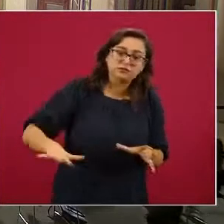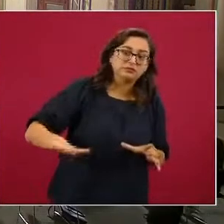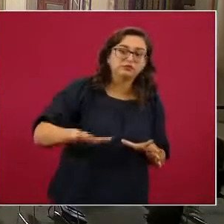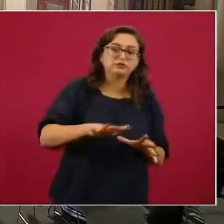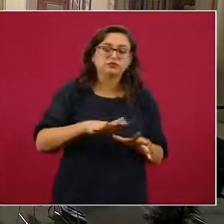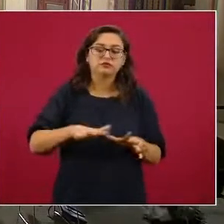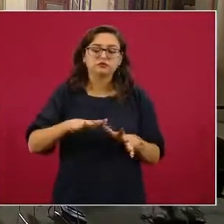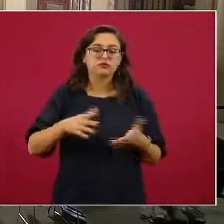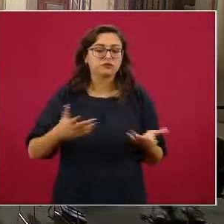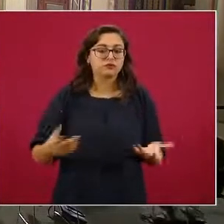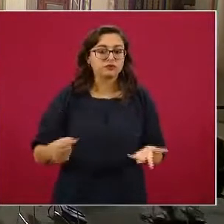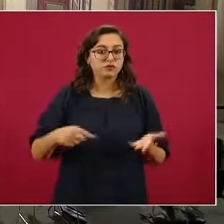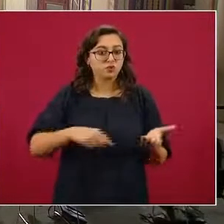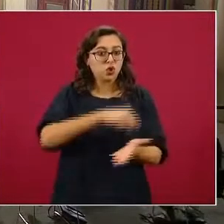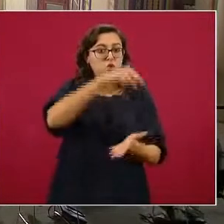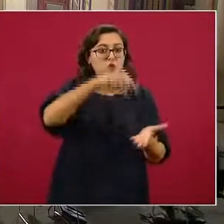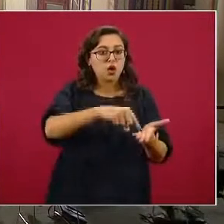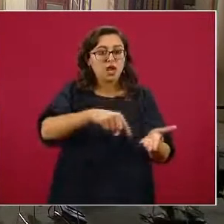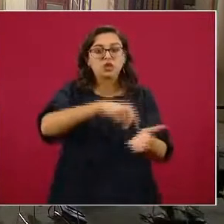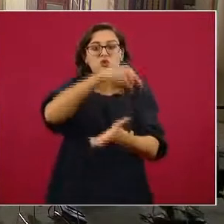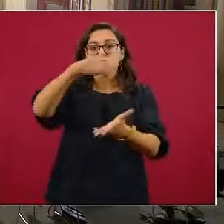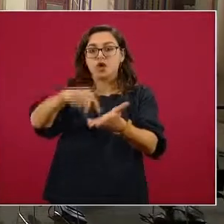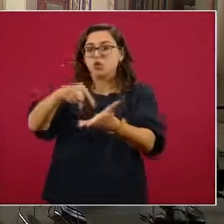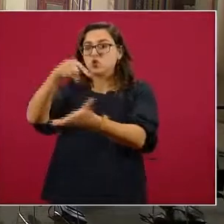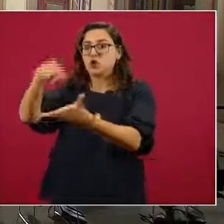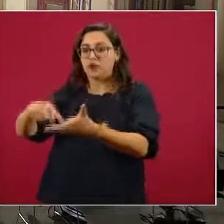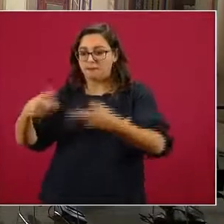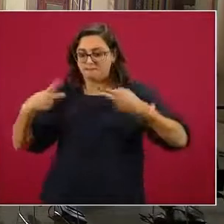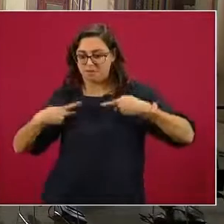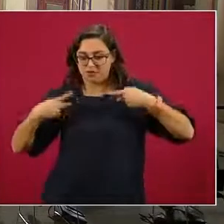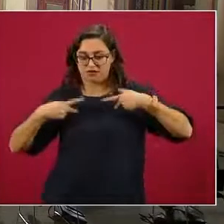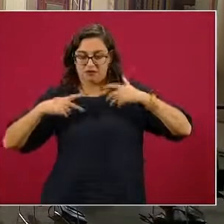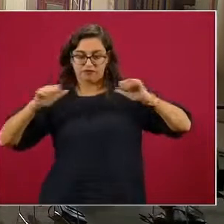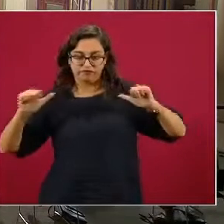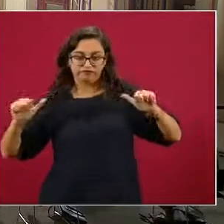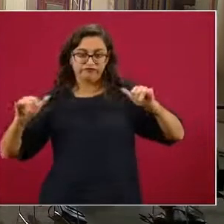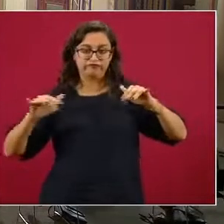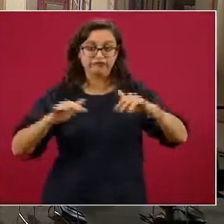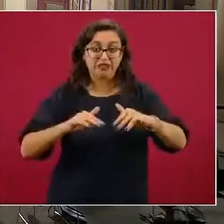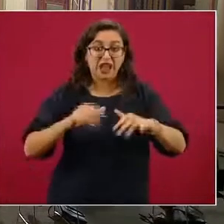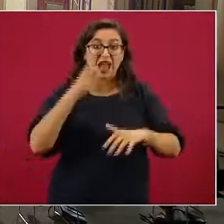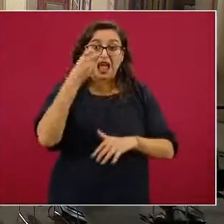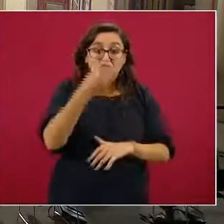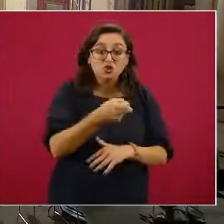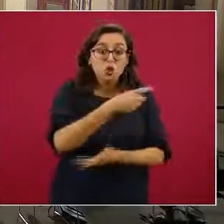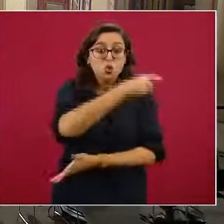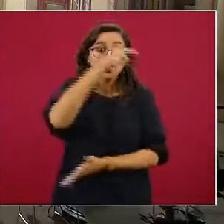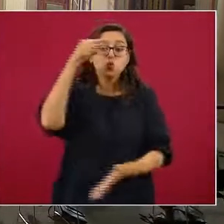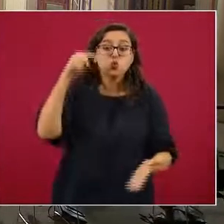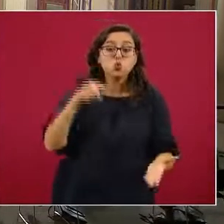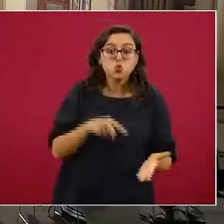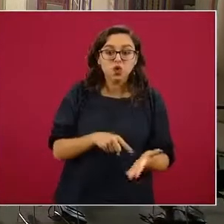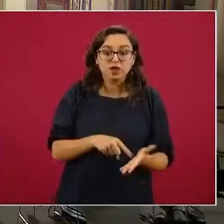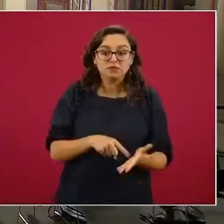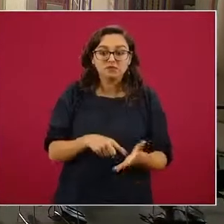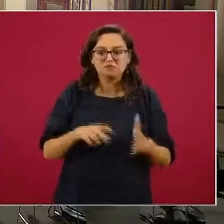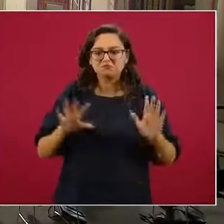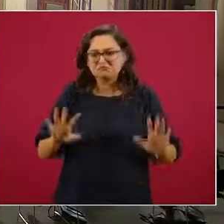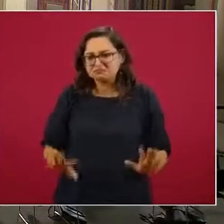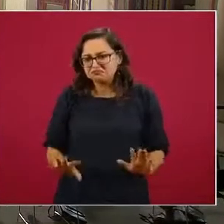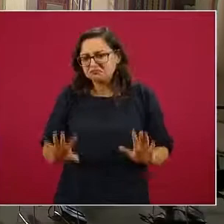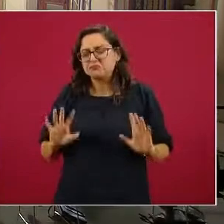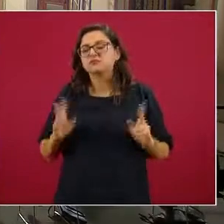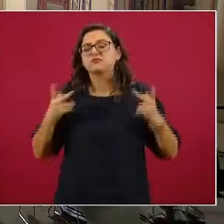donde ocurre la congregación de personas. Y decíamos en la mañana que las personas pueden salir de casa por